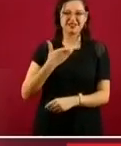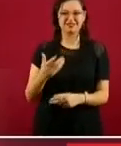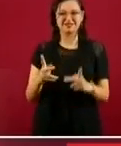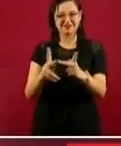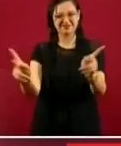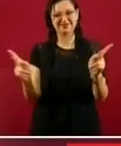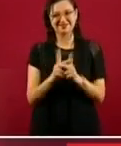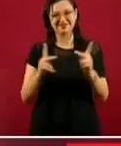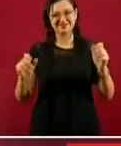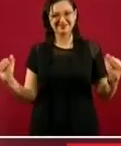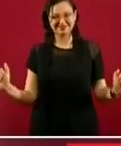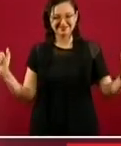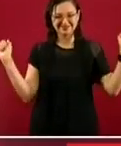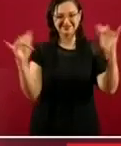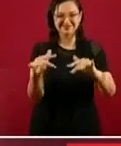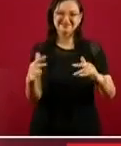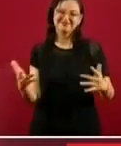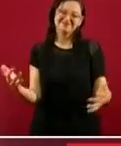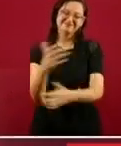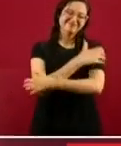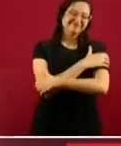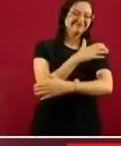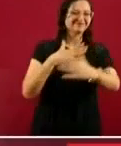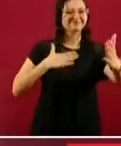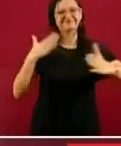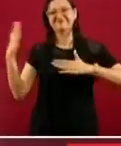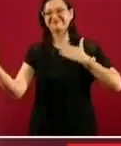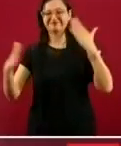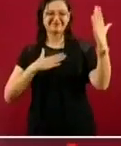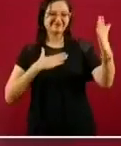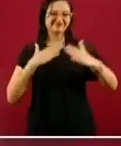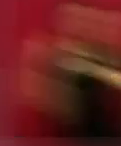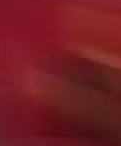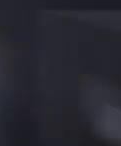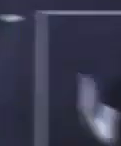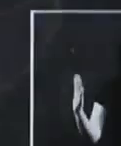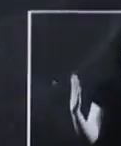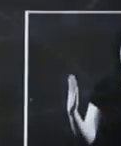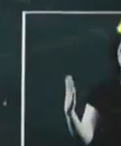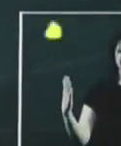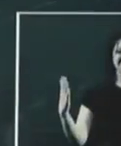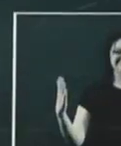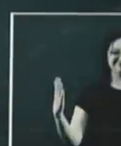públicas a celebrar de esa manera.